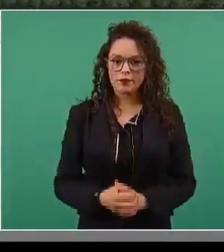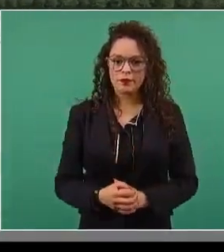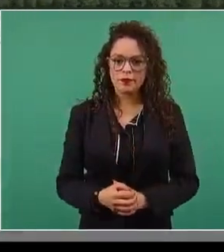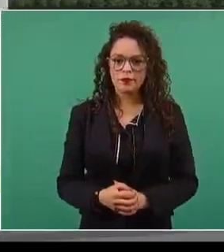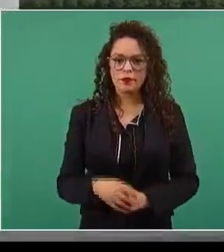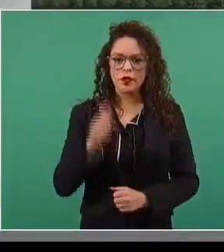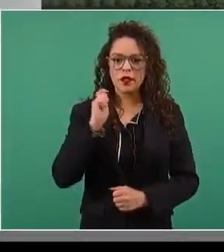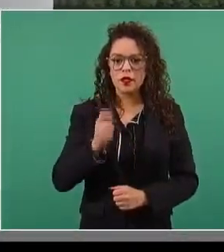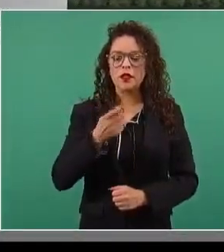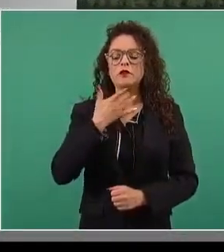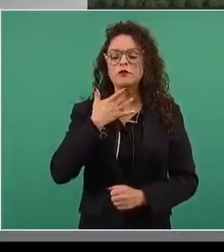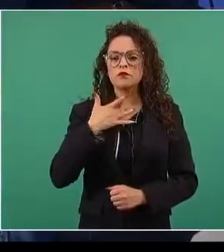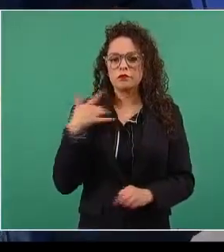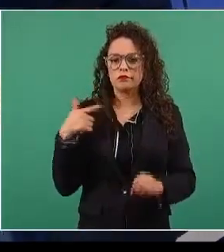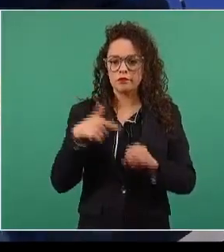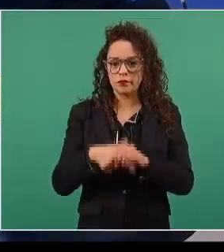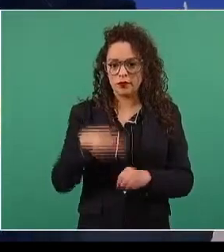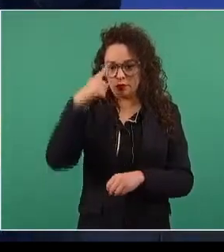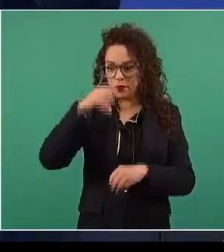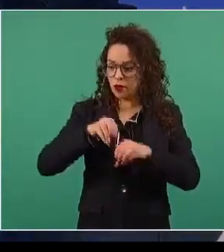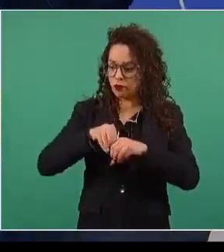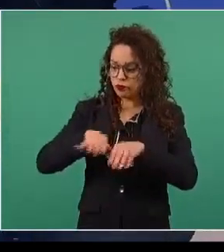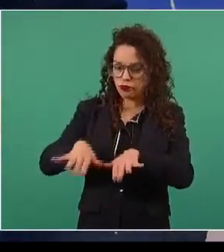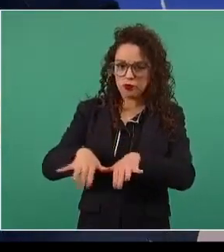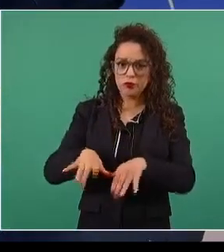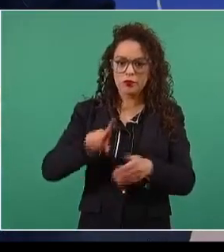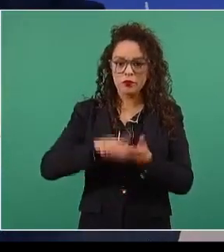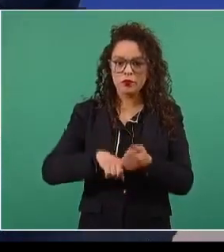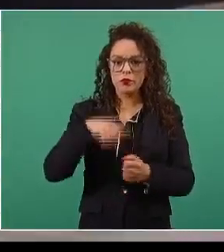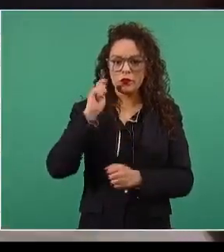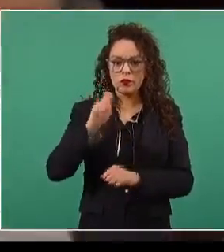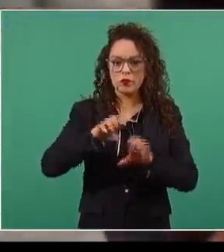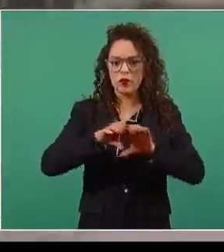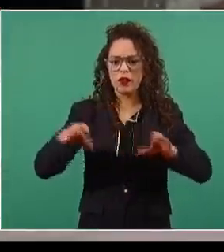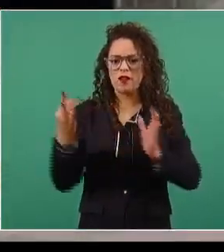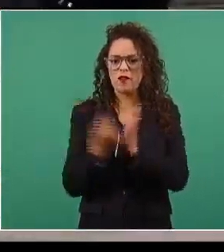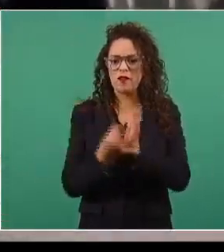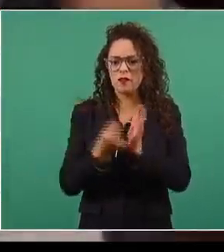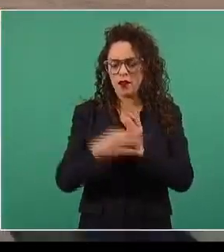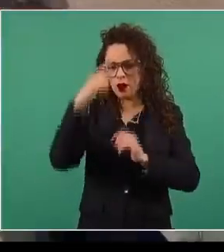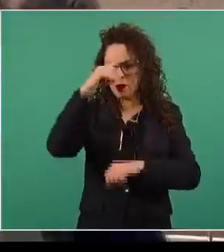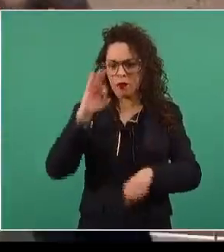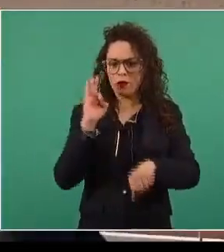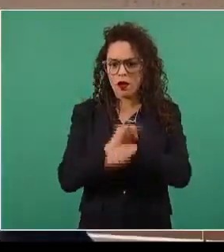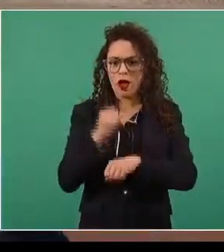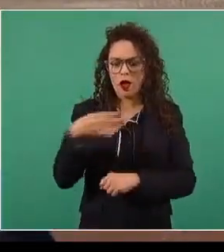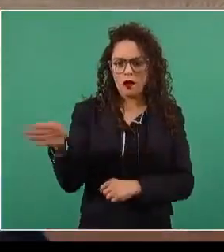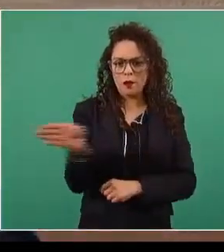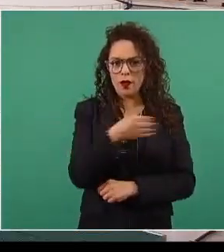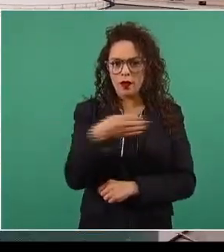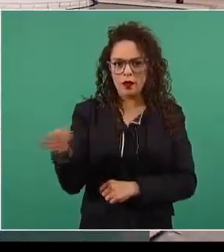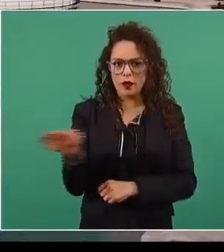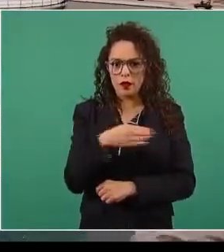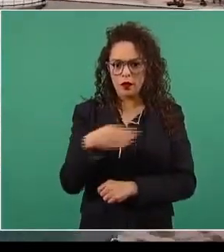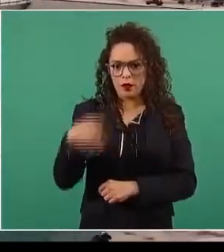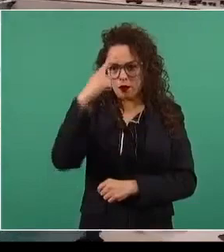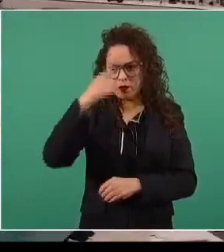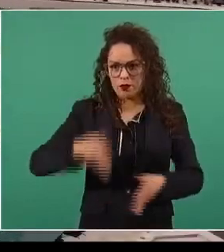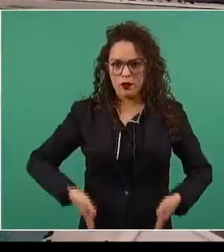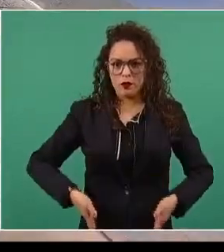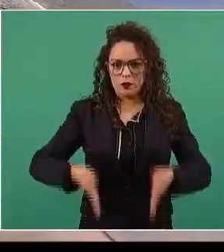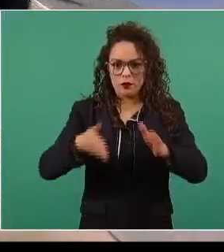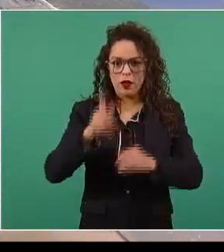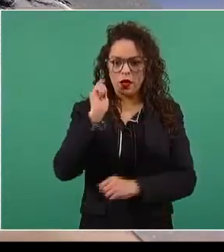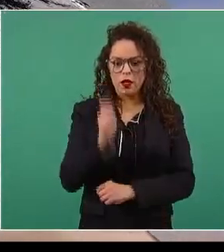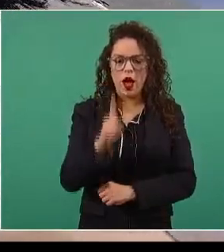combustibles y red de distribución, se realiza el montaje del barandal perimetral y la aplicación de pintura en el pasillo del tanque vertical atmosférico